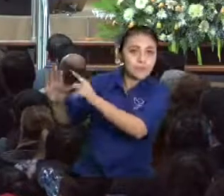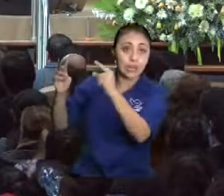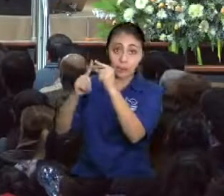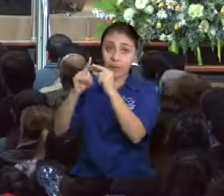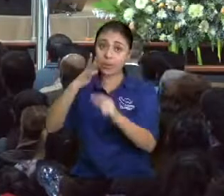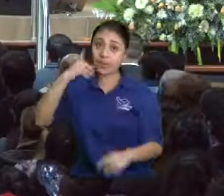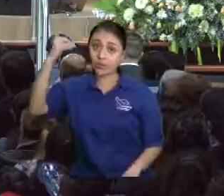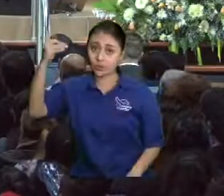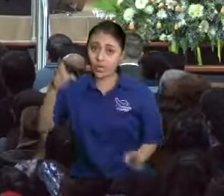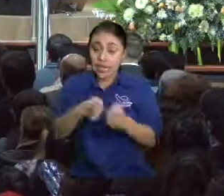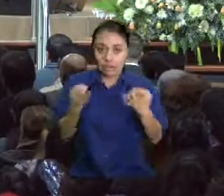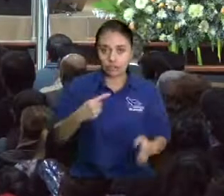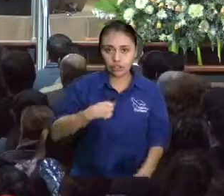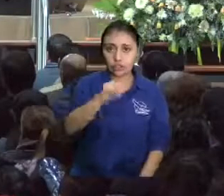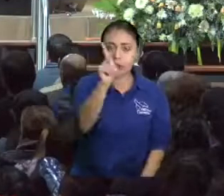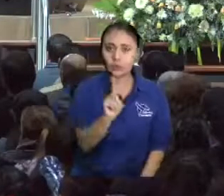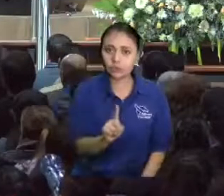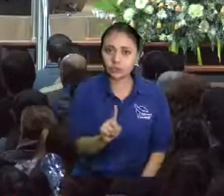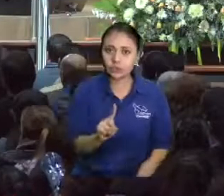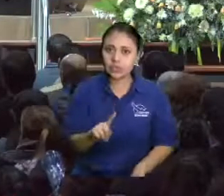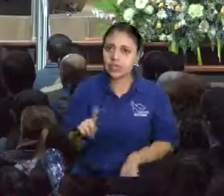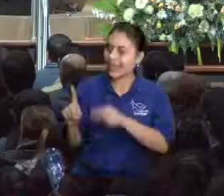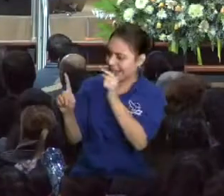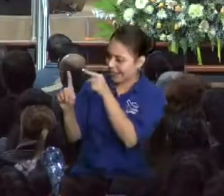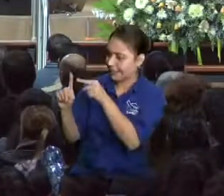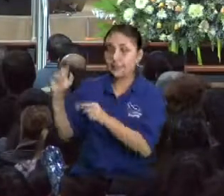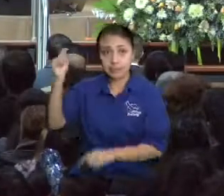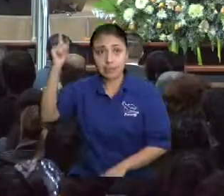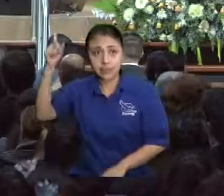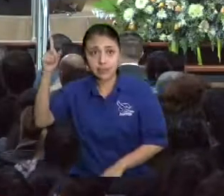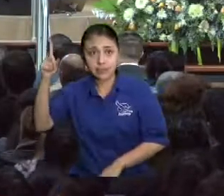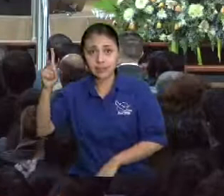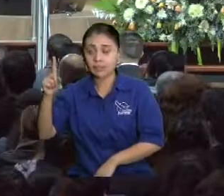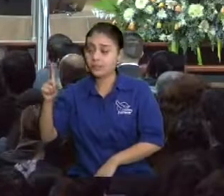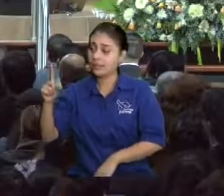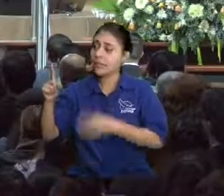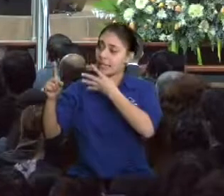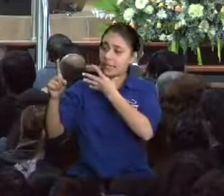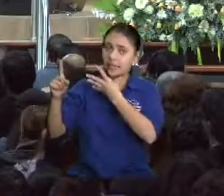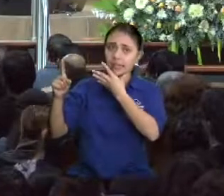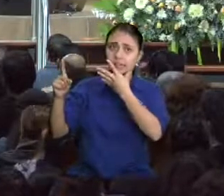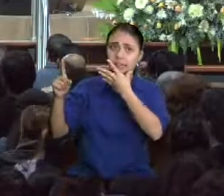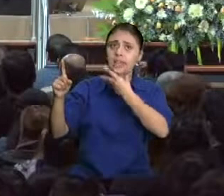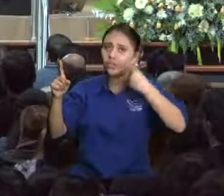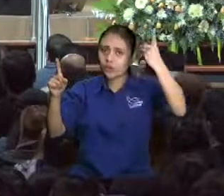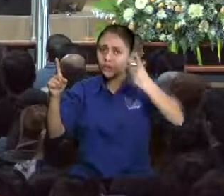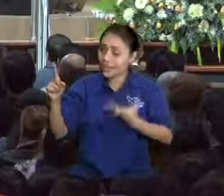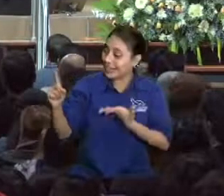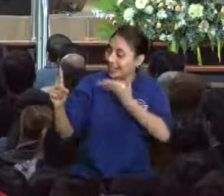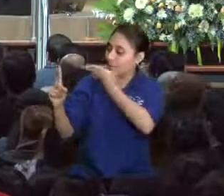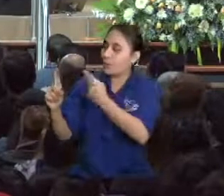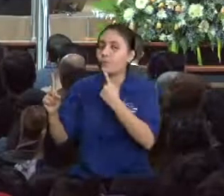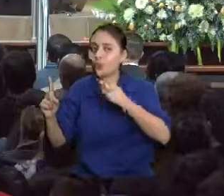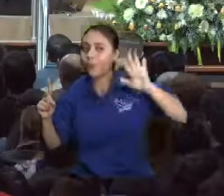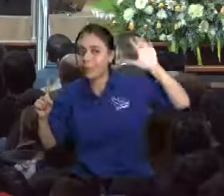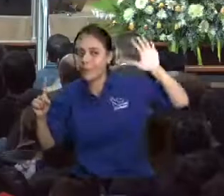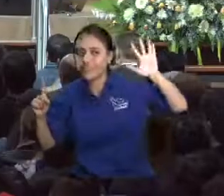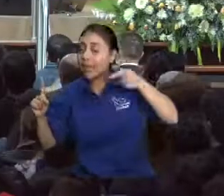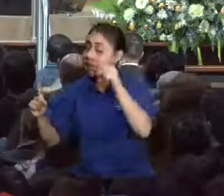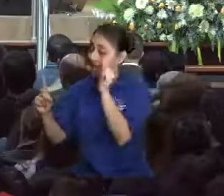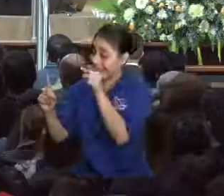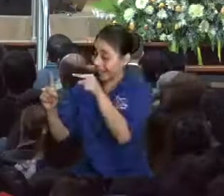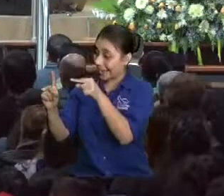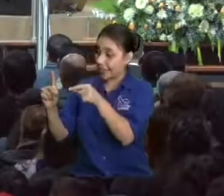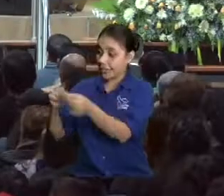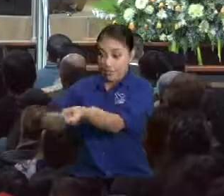pregunto, siendo ese tipo tan grande, que el Señor le dio promesa que de su simiente iba a levantar